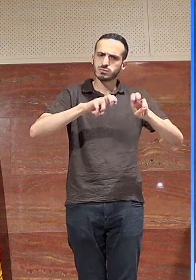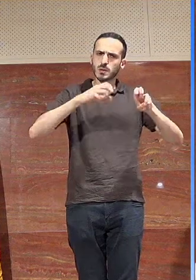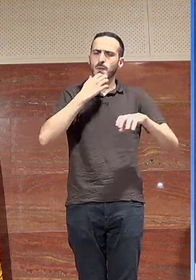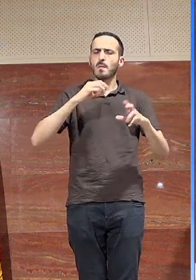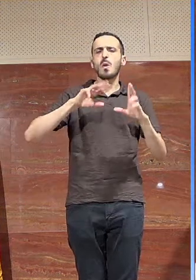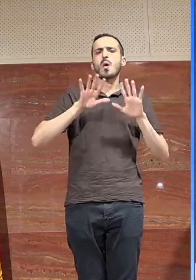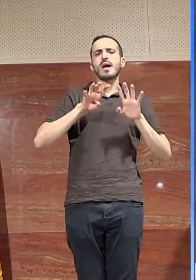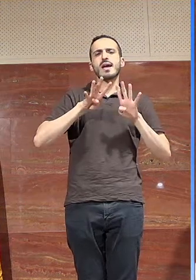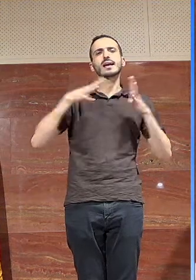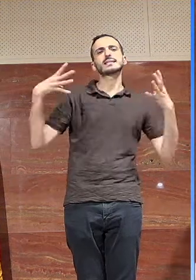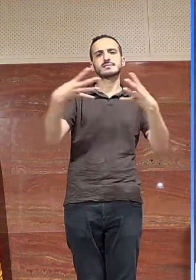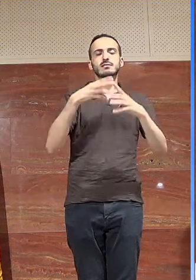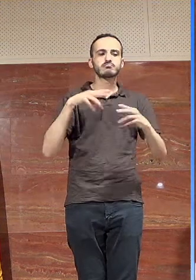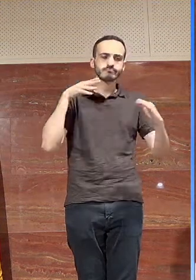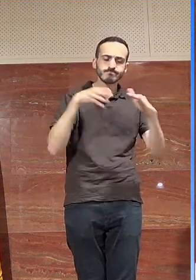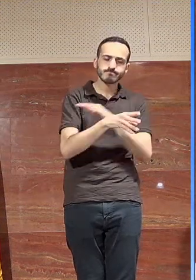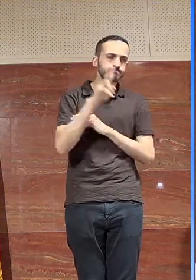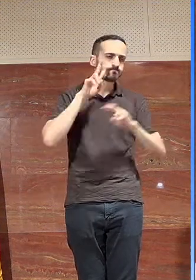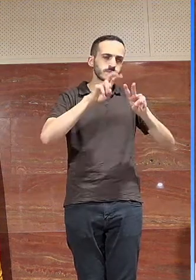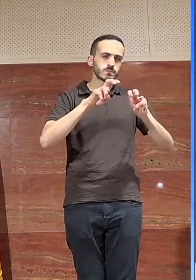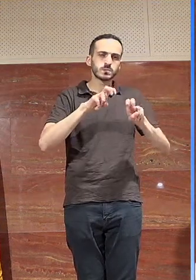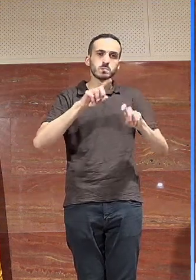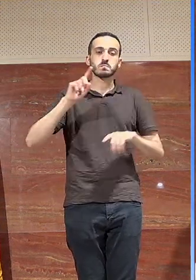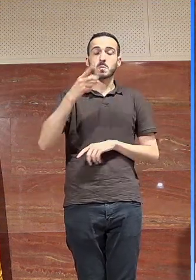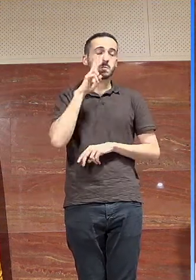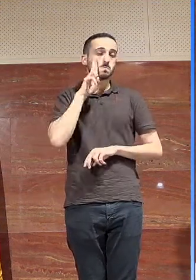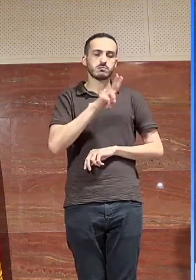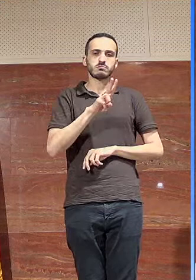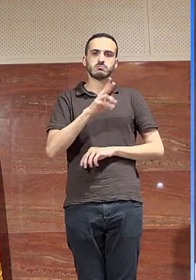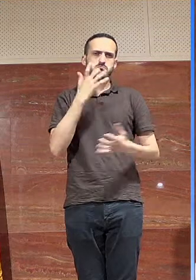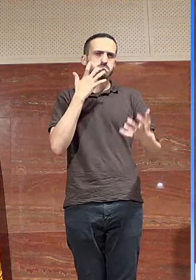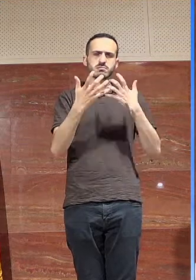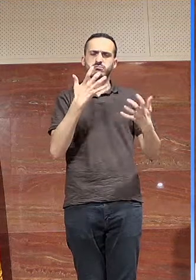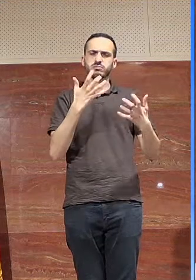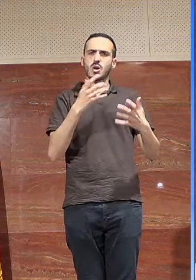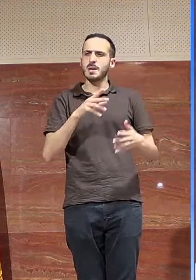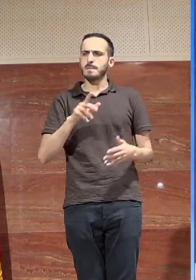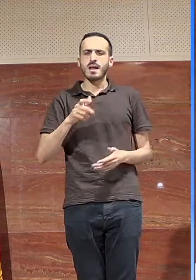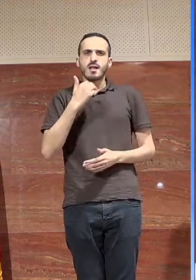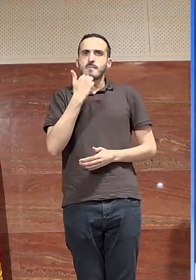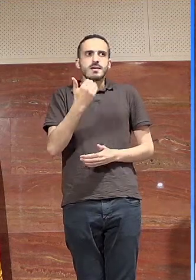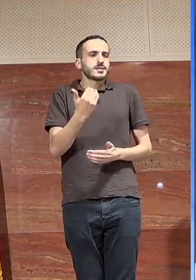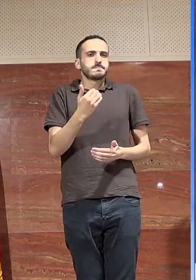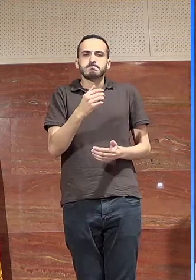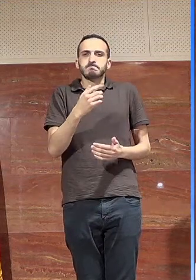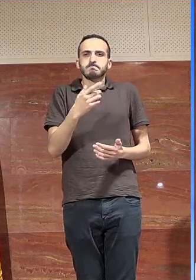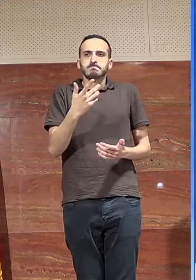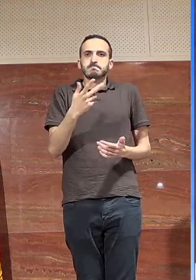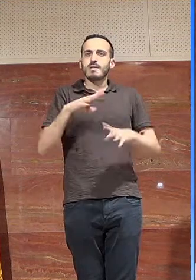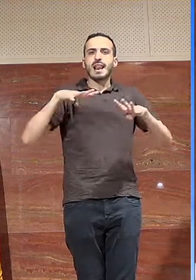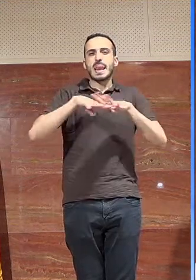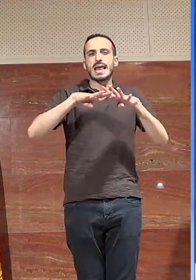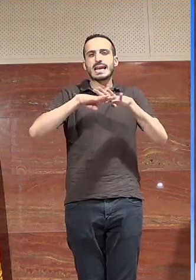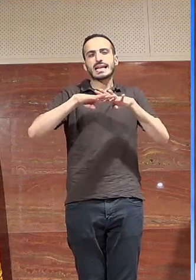saben, lo primero que posiblemente vería es que lo más llamativo, lo más conocido, son las redes